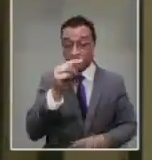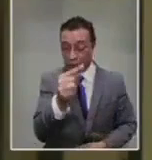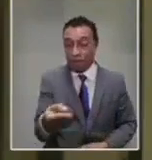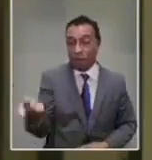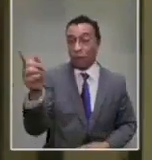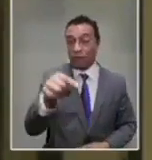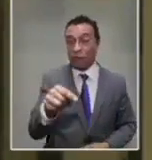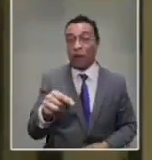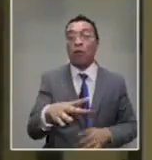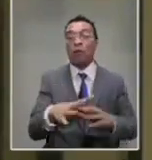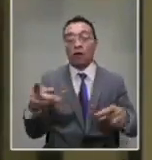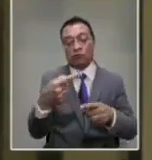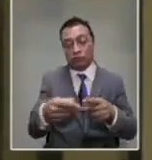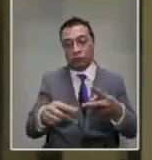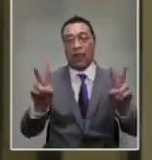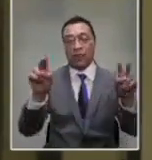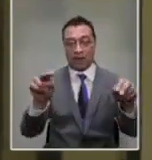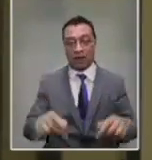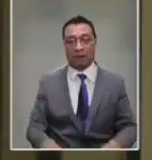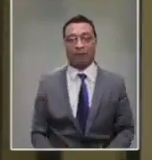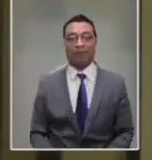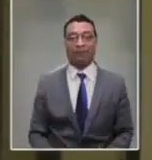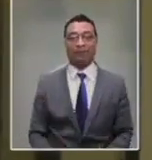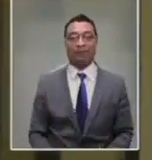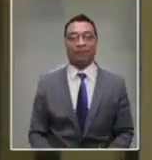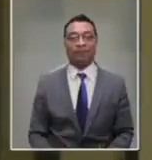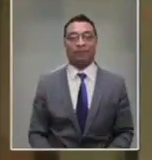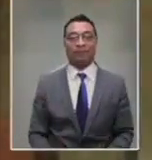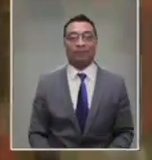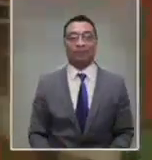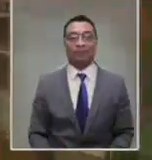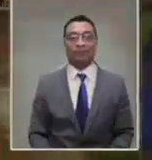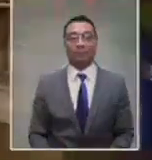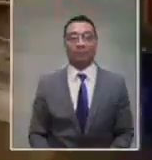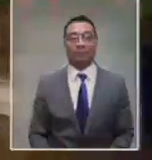pausa, ya revisamos con mucho más sobre este tema aquí en Mirada Central.